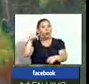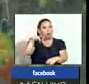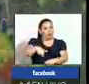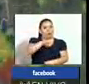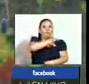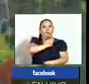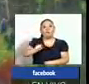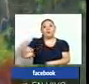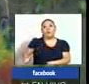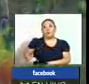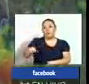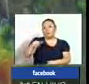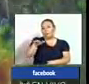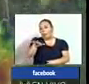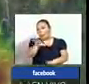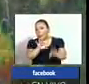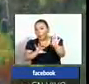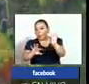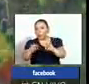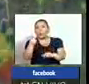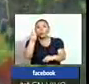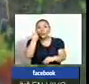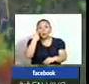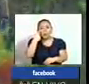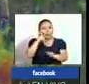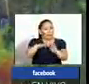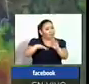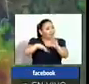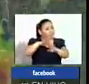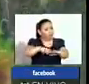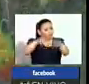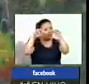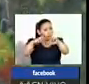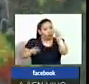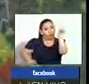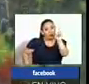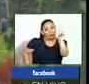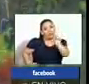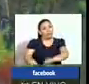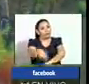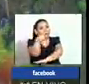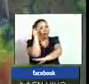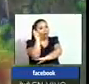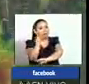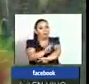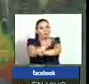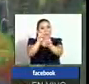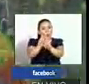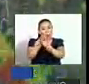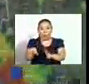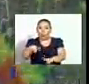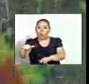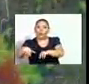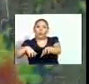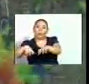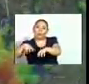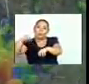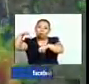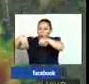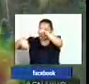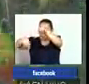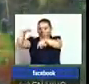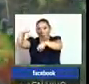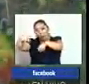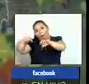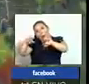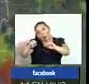parte del territorio nacional, con énfasis en los departamentos de San Salvador, la libertad y la paz. El resto del país, intensidades débiles a